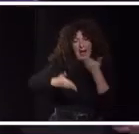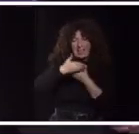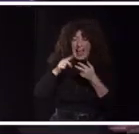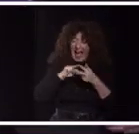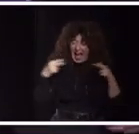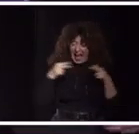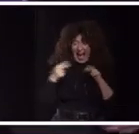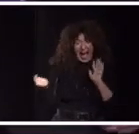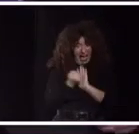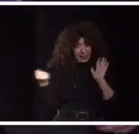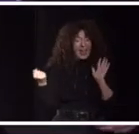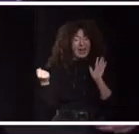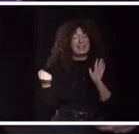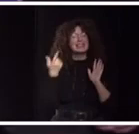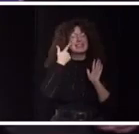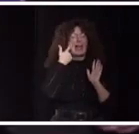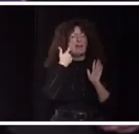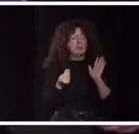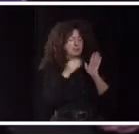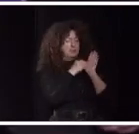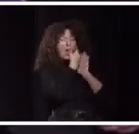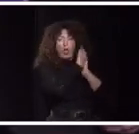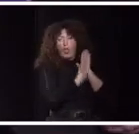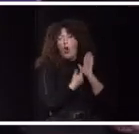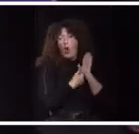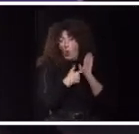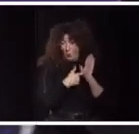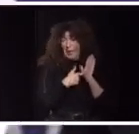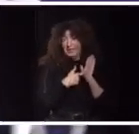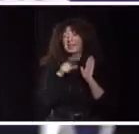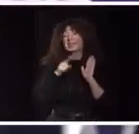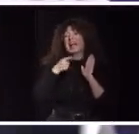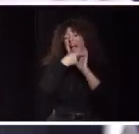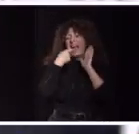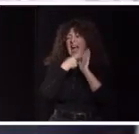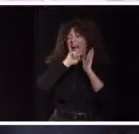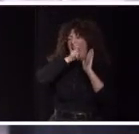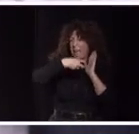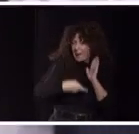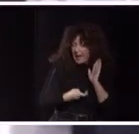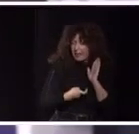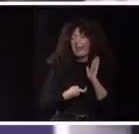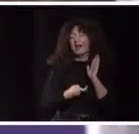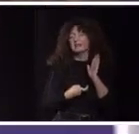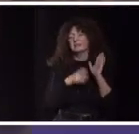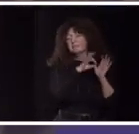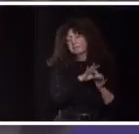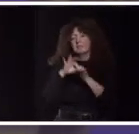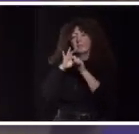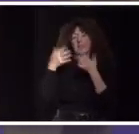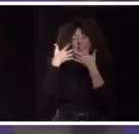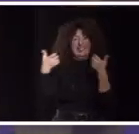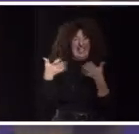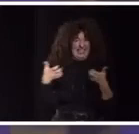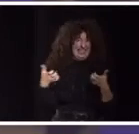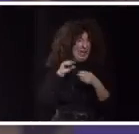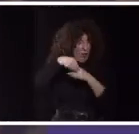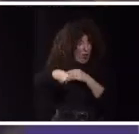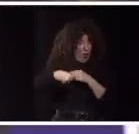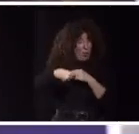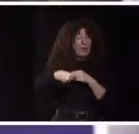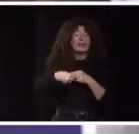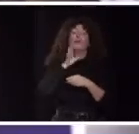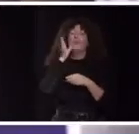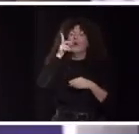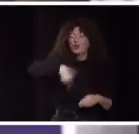ADN se ve justamente en el documento que se ha presentado, en esas enmiendas que van muy en consonancia con el texto del documento,